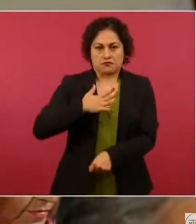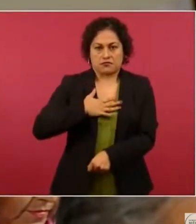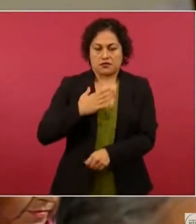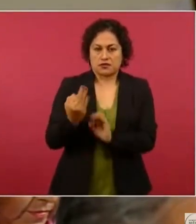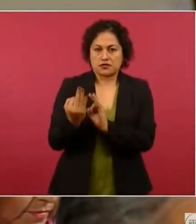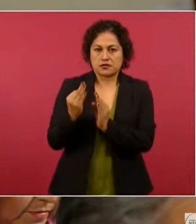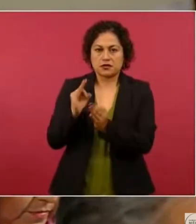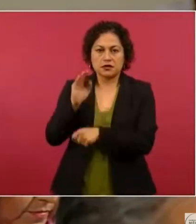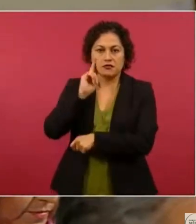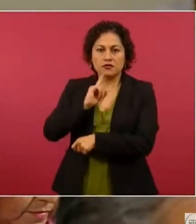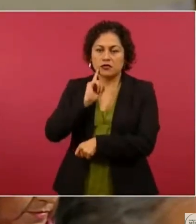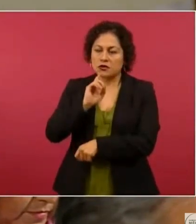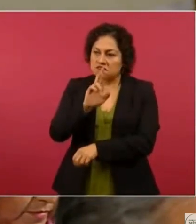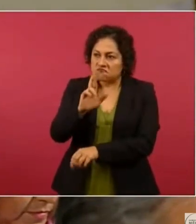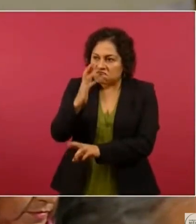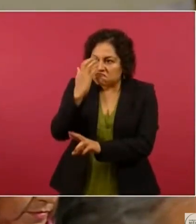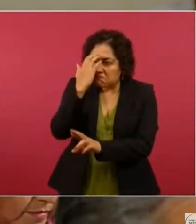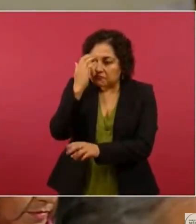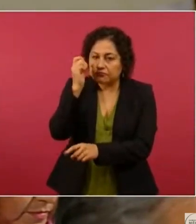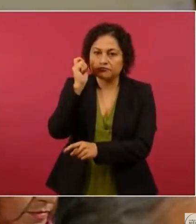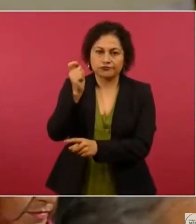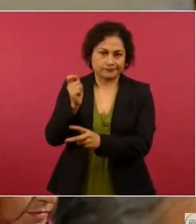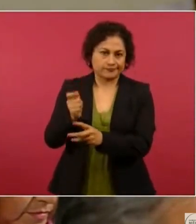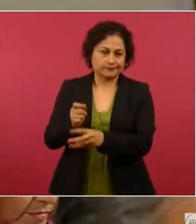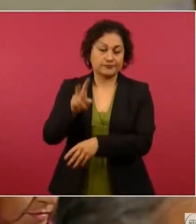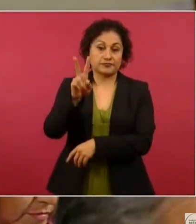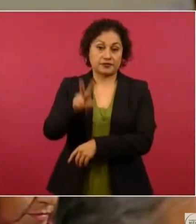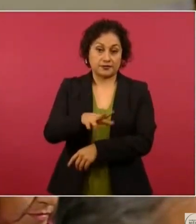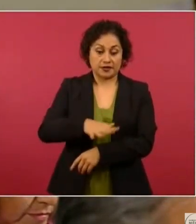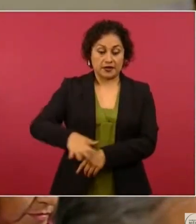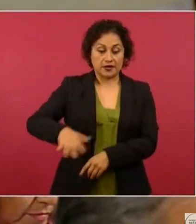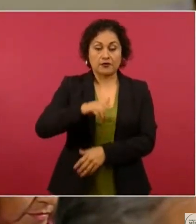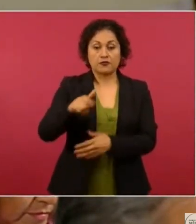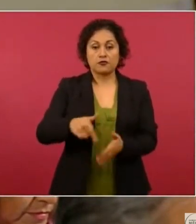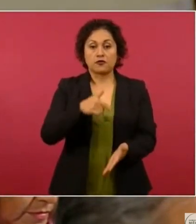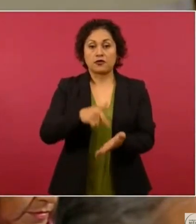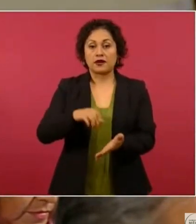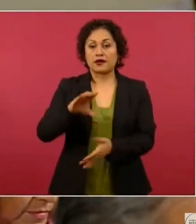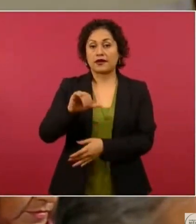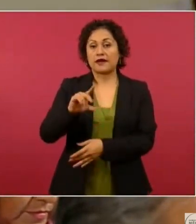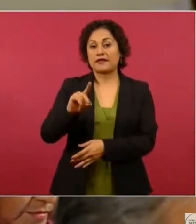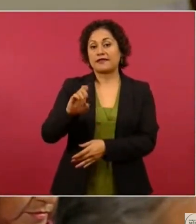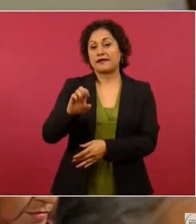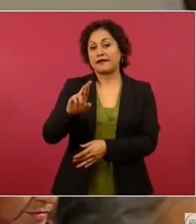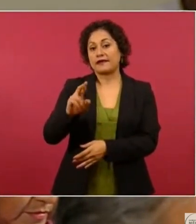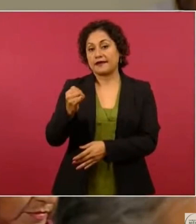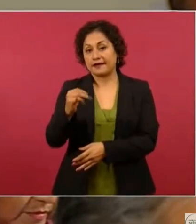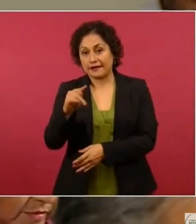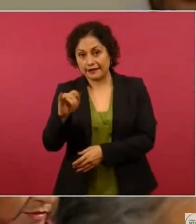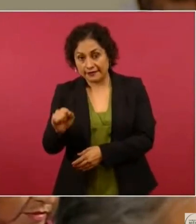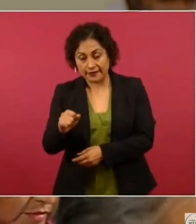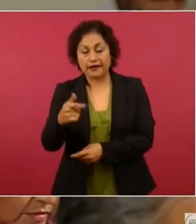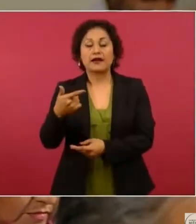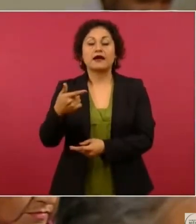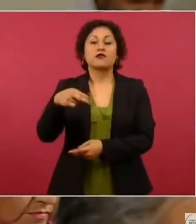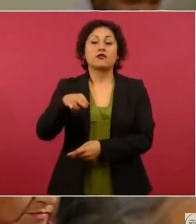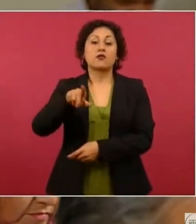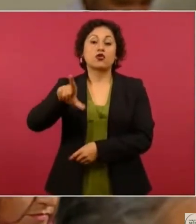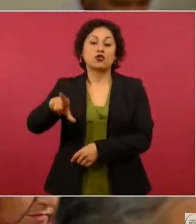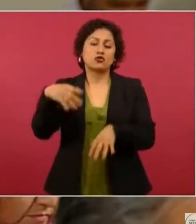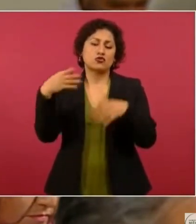en un lugar muy difícil, Cadereyta y Juárez, Nuevo León, donde hay de 4 a 5 en